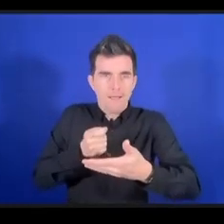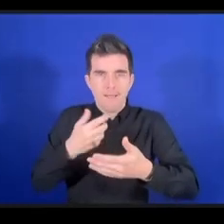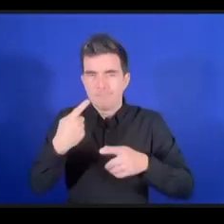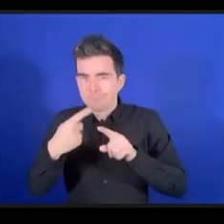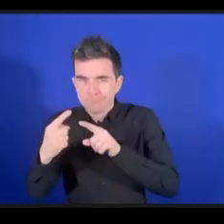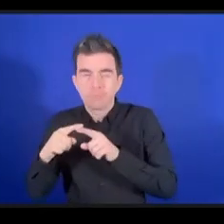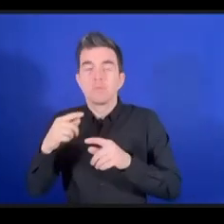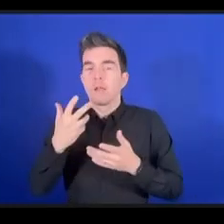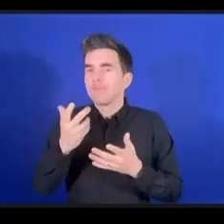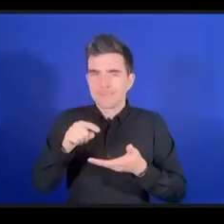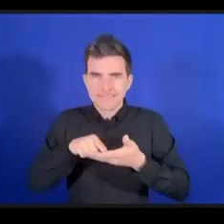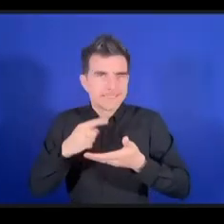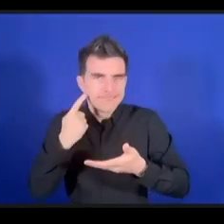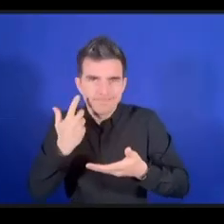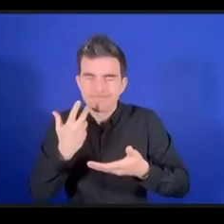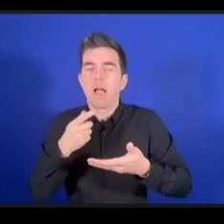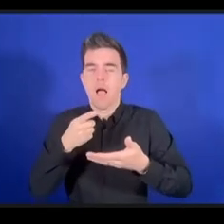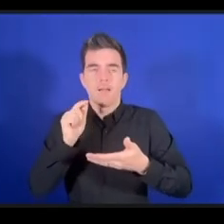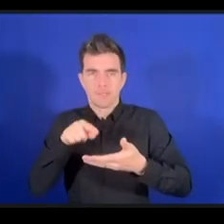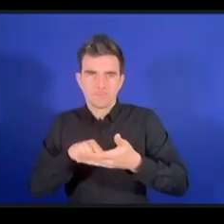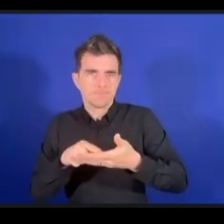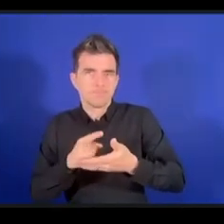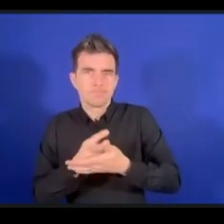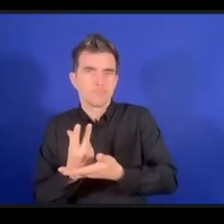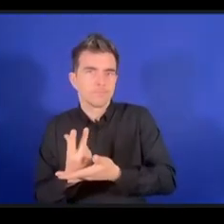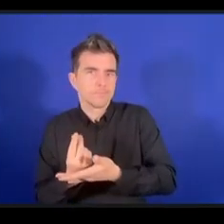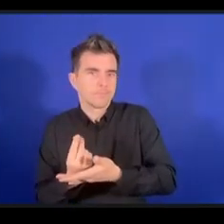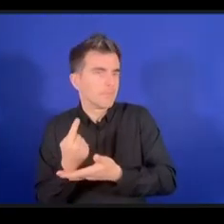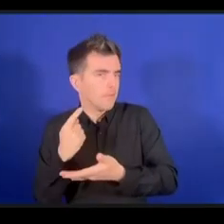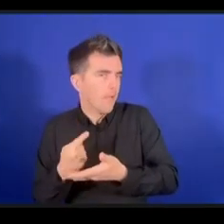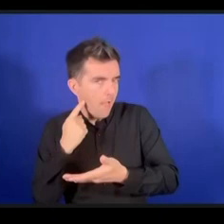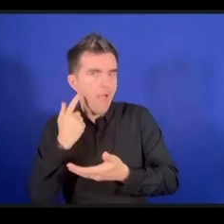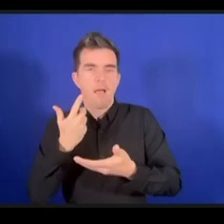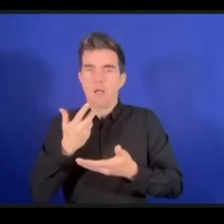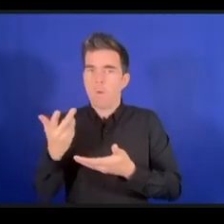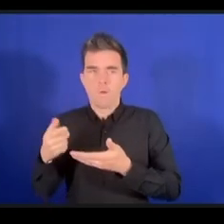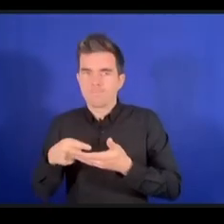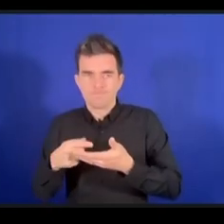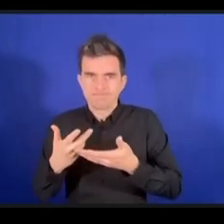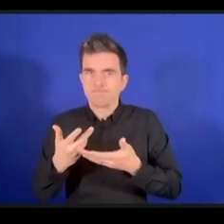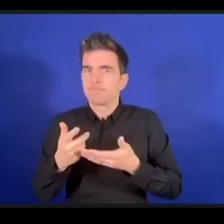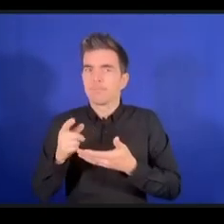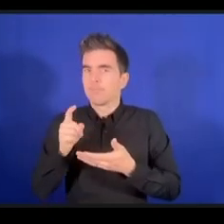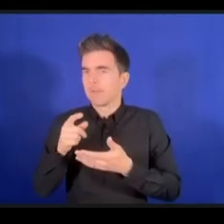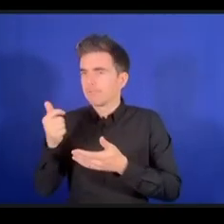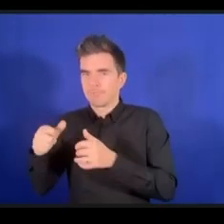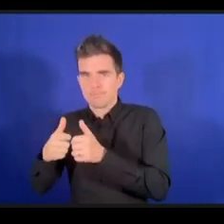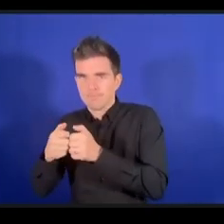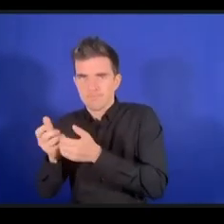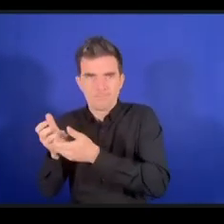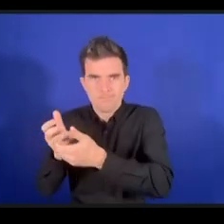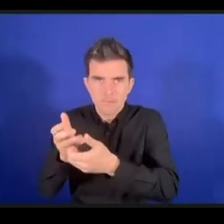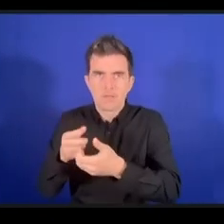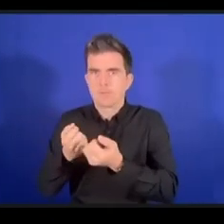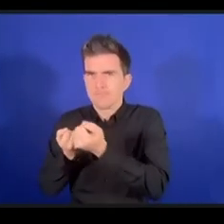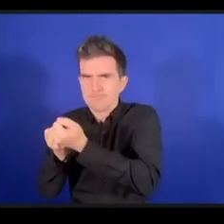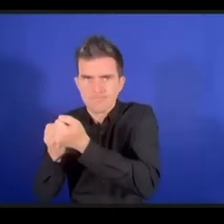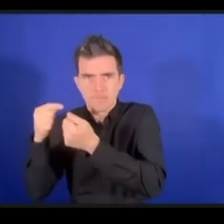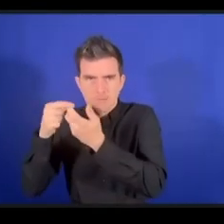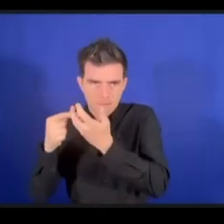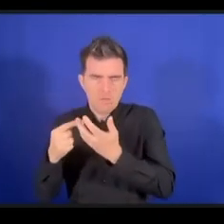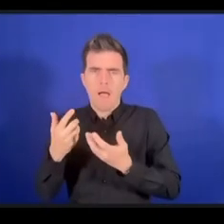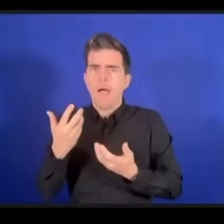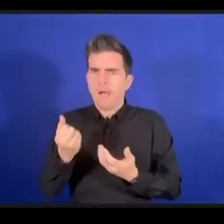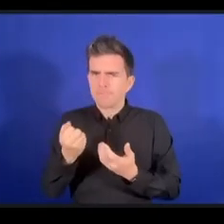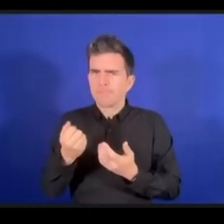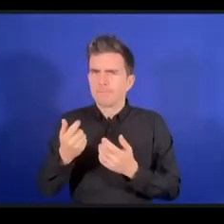de dispositivos sostenidos por una sola mano y dado que esos dispositivos y esas plataformas no se habían